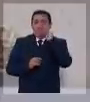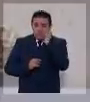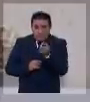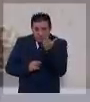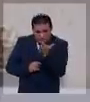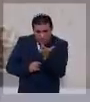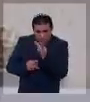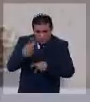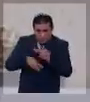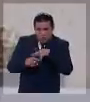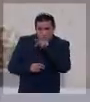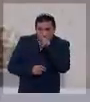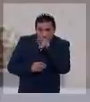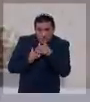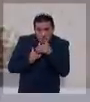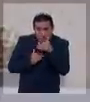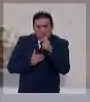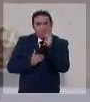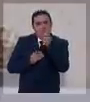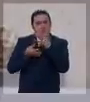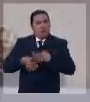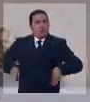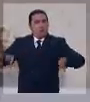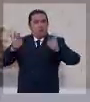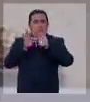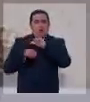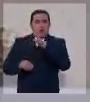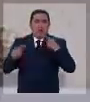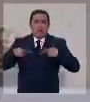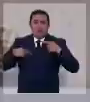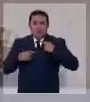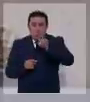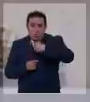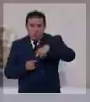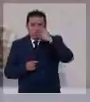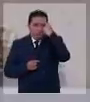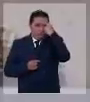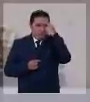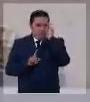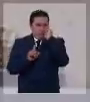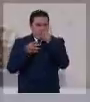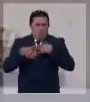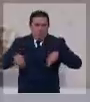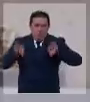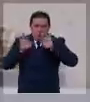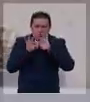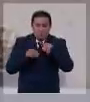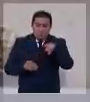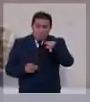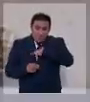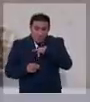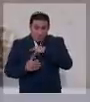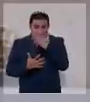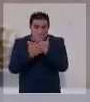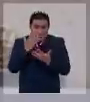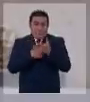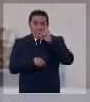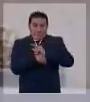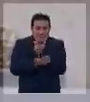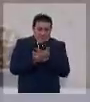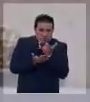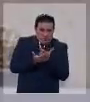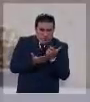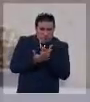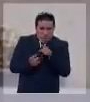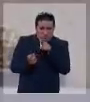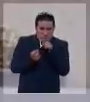concentrarnos en lo que más le importa a la gente, que es su ingreso personal, el ingreso en el bolsillo de las personas, el